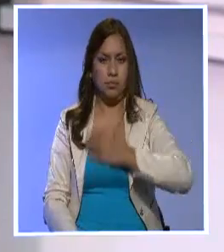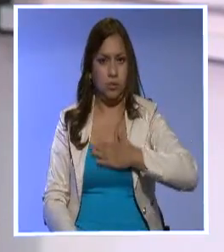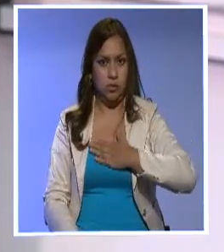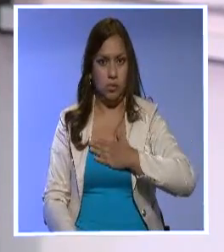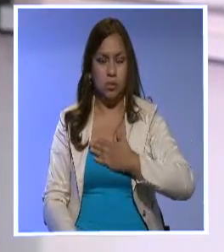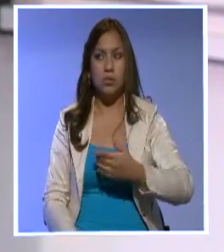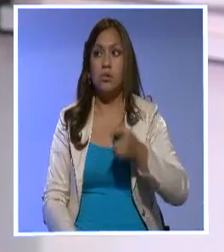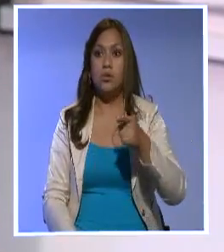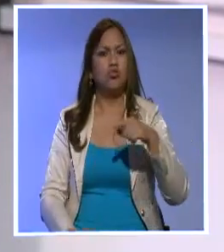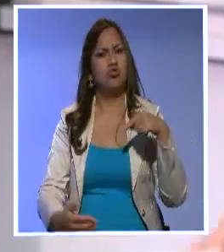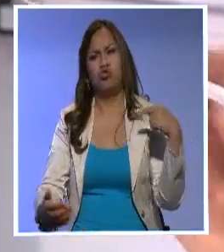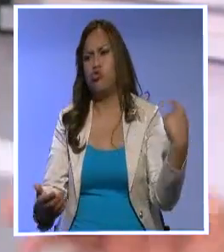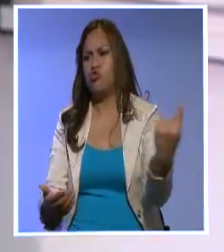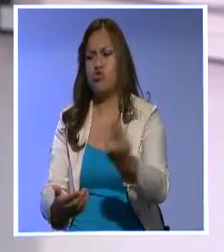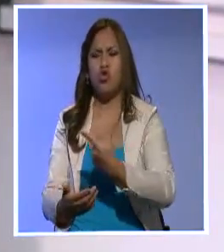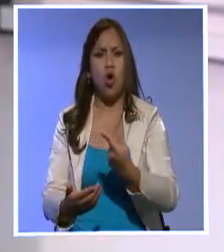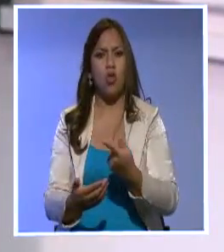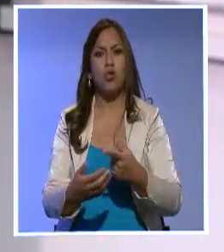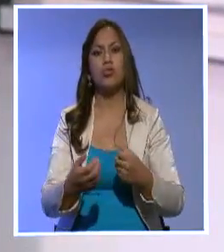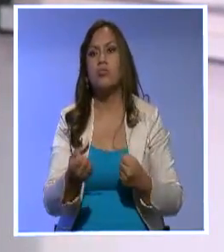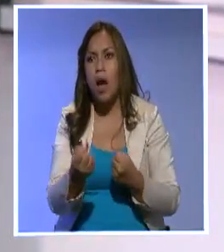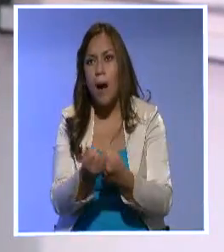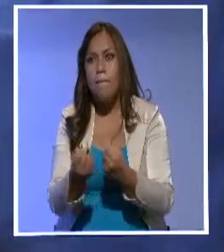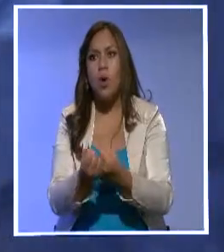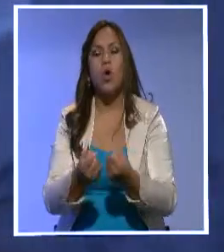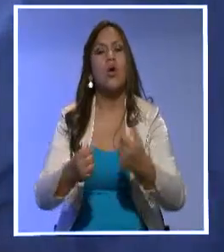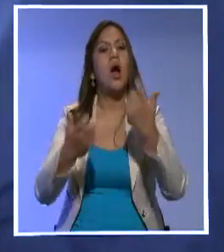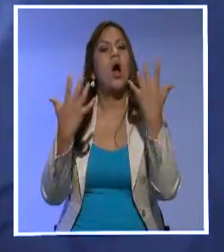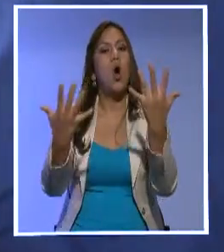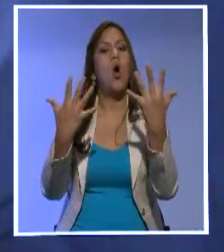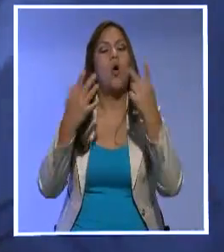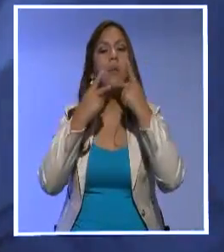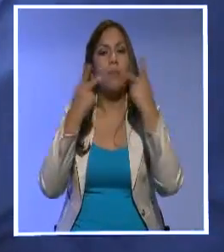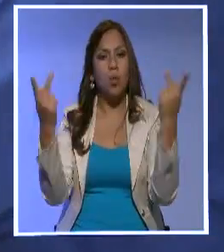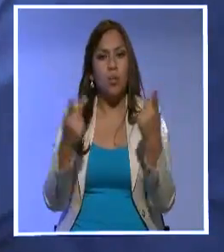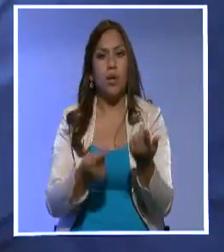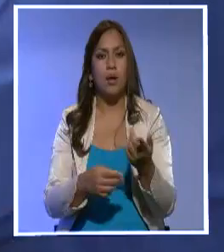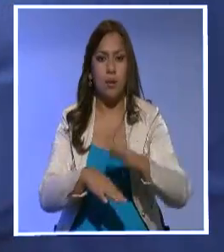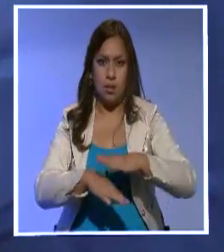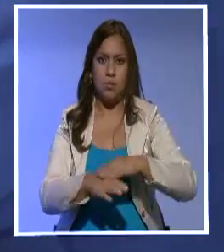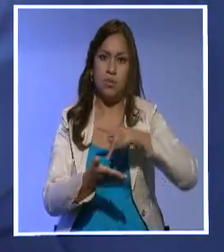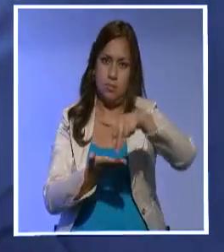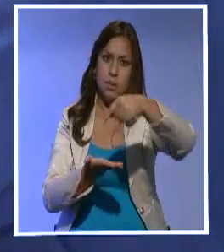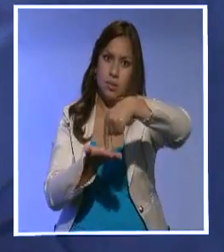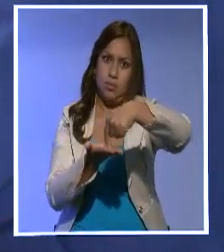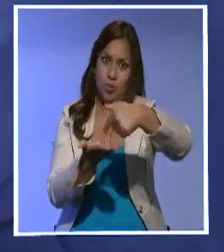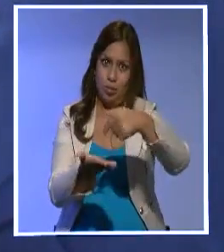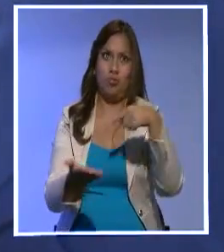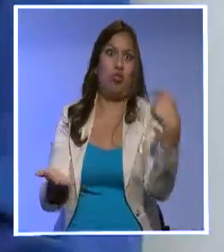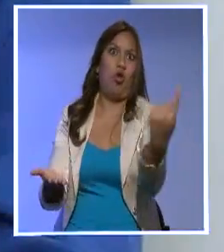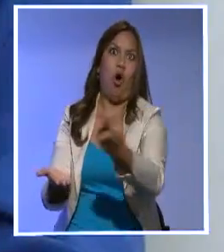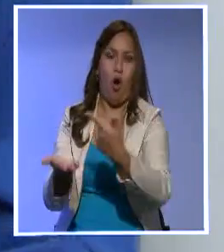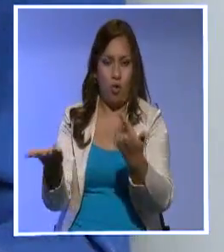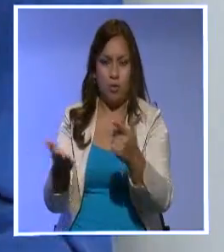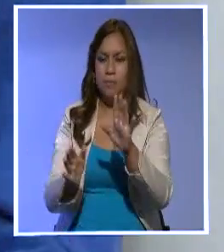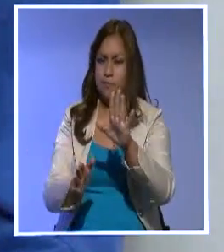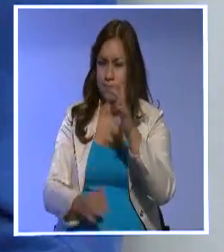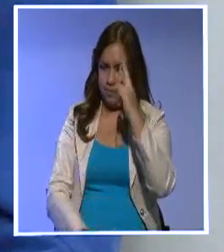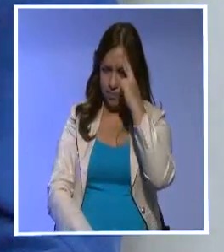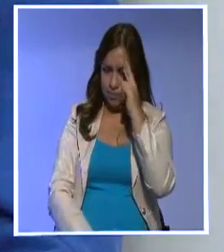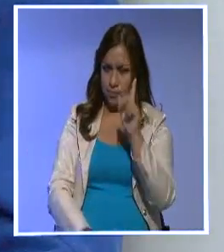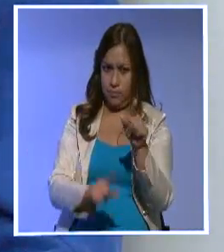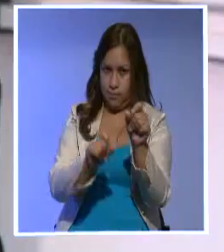contribuimos a la construcción de la obra pública por lo tanto no será lógico entonces de que si es inversión pública